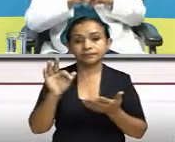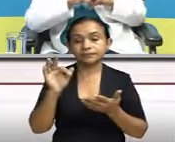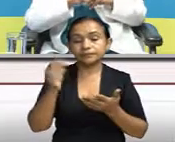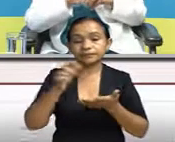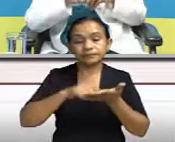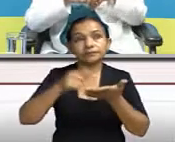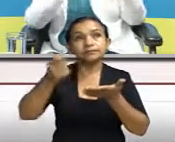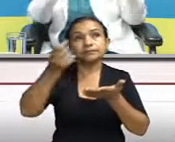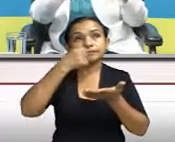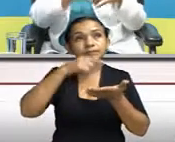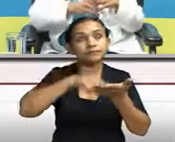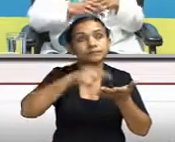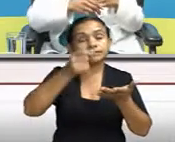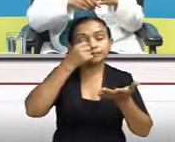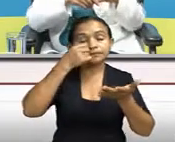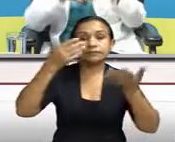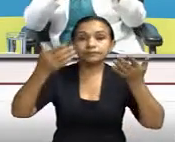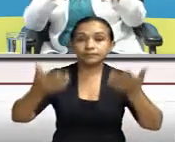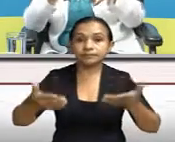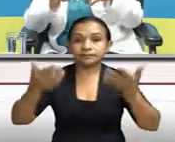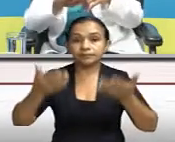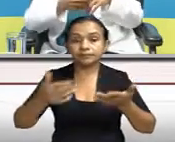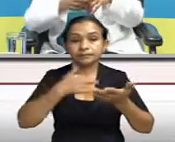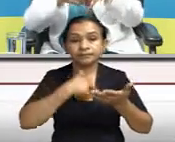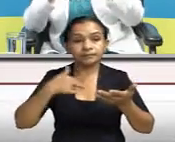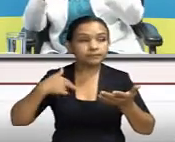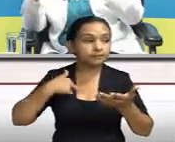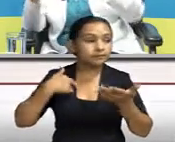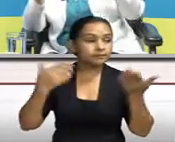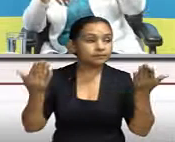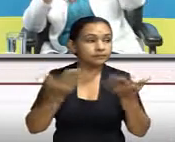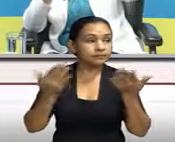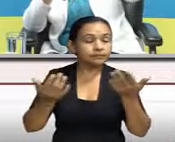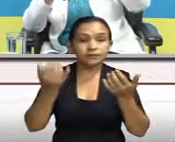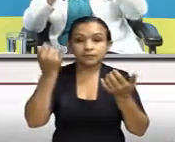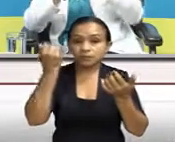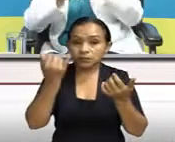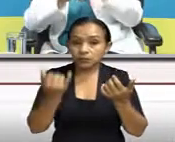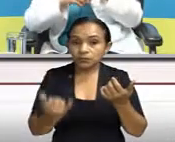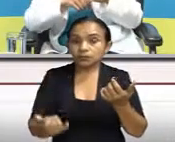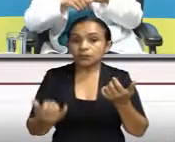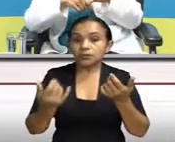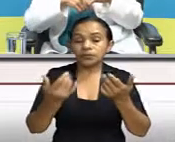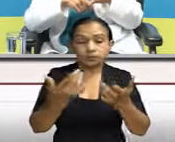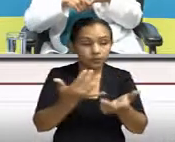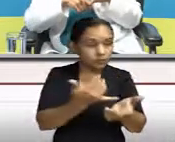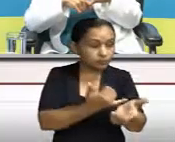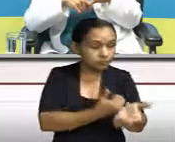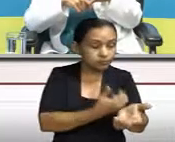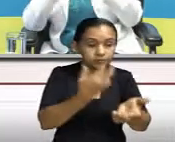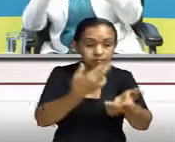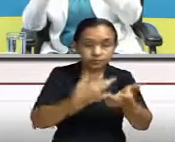ahí, mantener el peso, mantener la presión controlada, si es diabético, mantener el control de la glucosa.